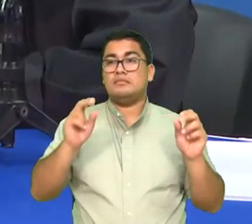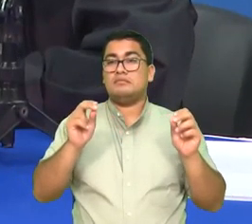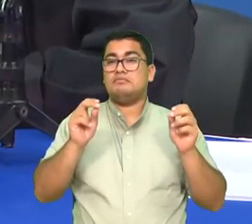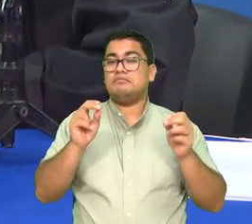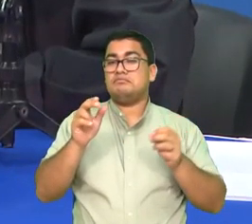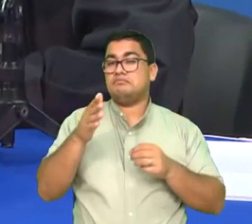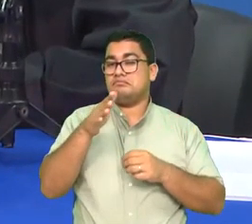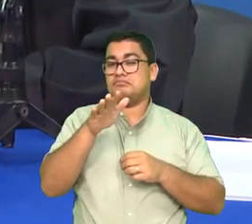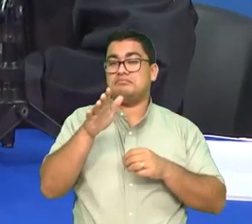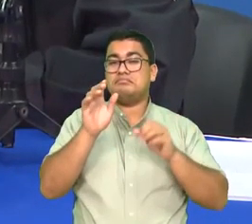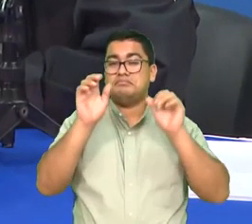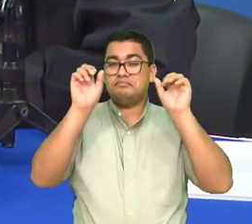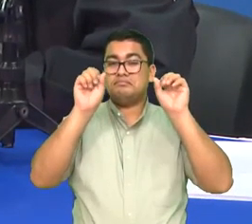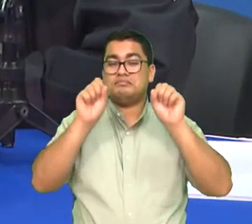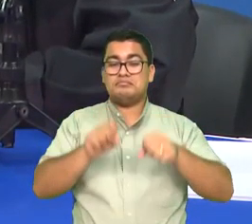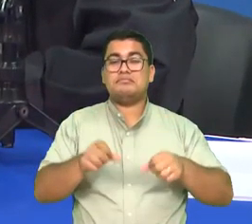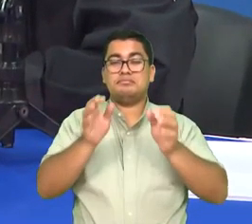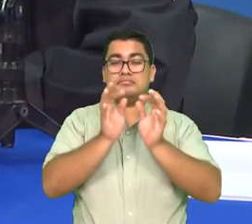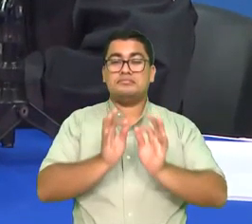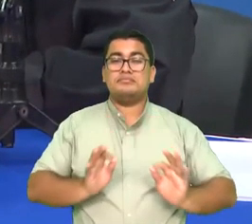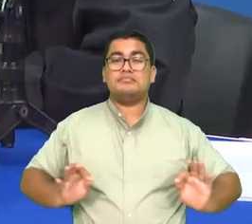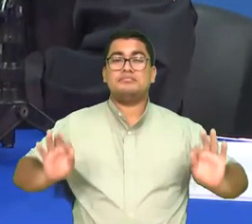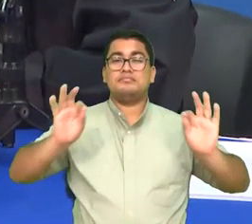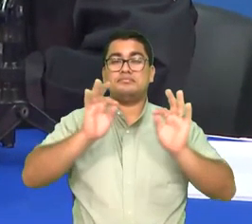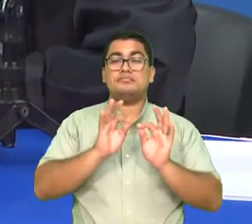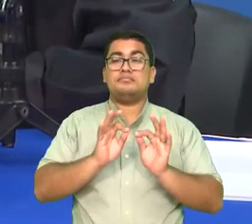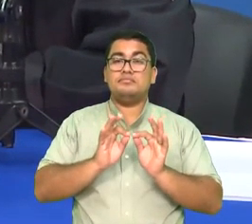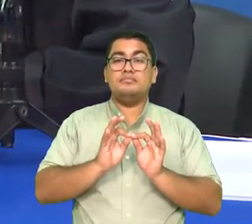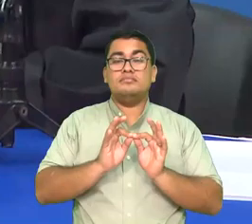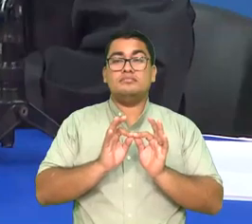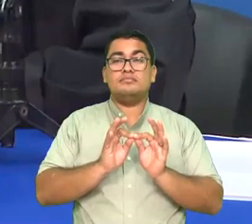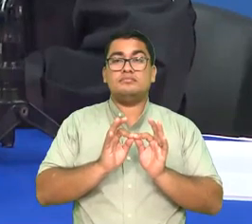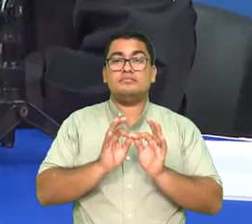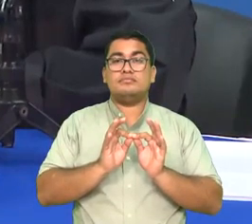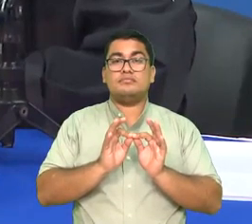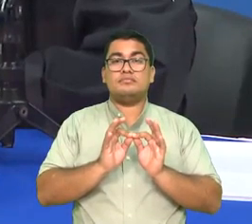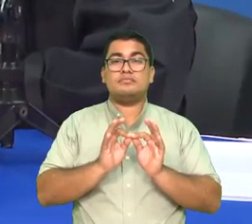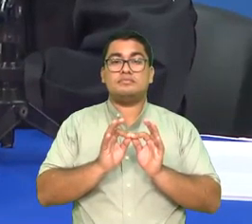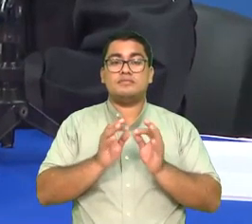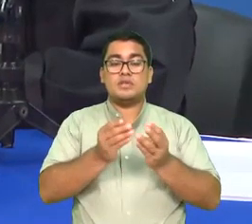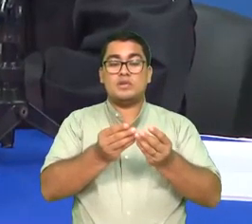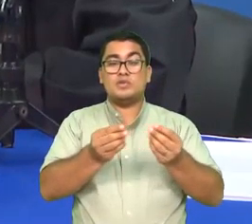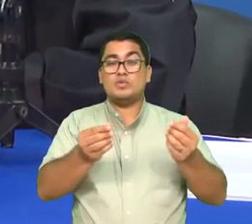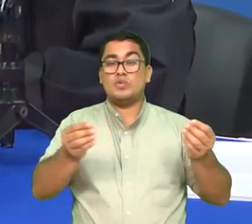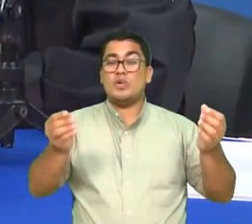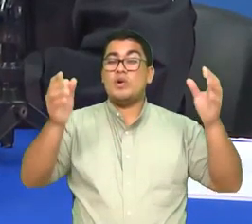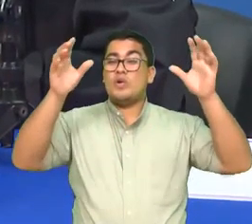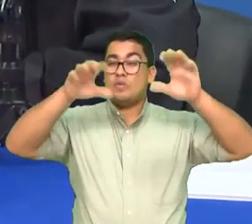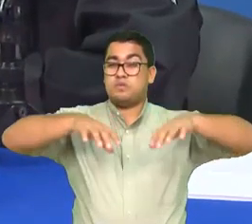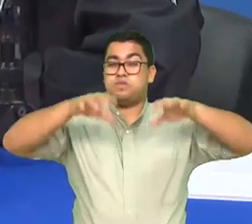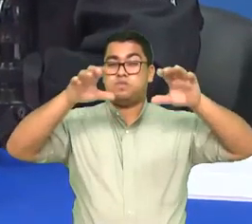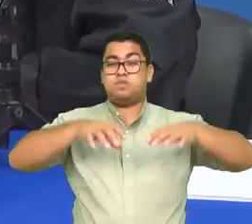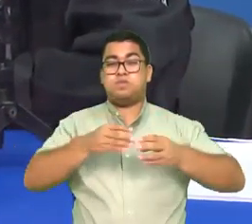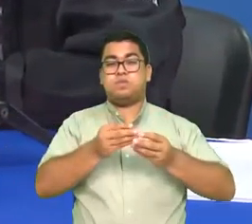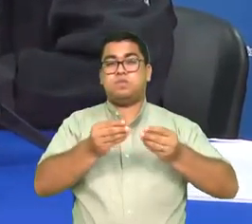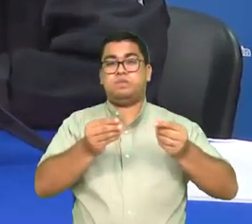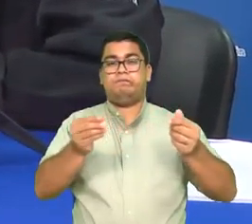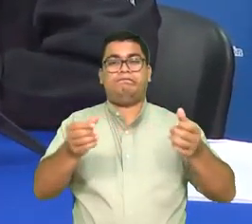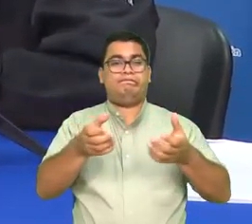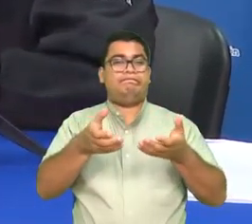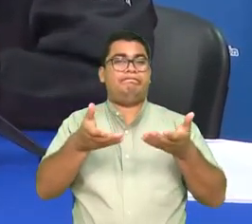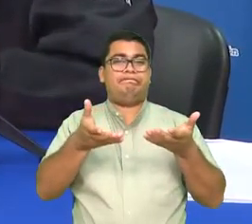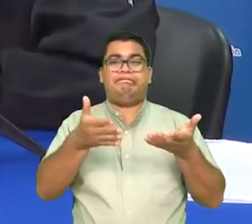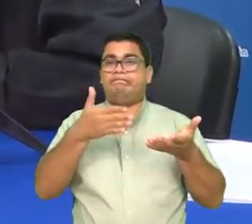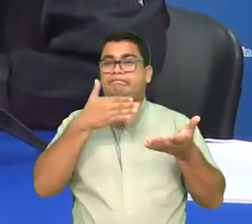eventualmente podrían ser también muy importantes. Hay una fuerte saturación de suelos ya en buenas partes de las